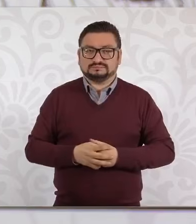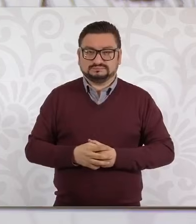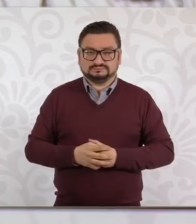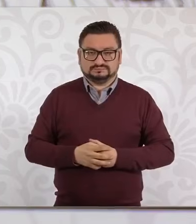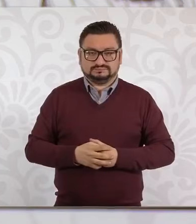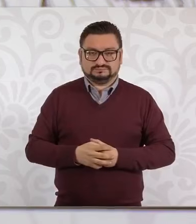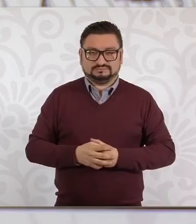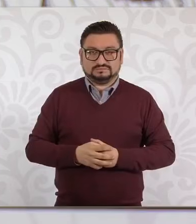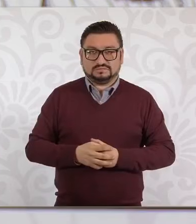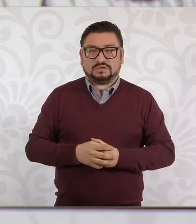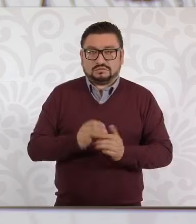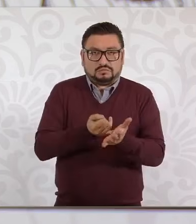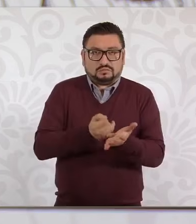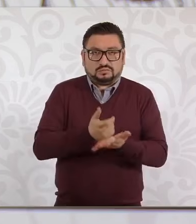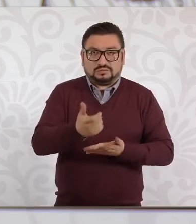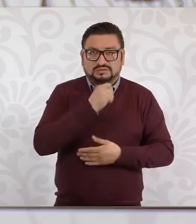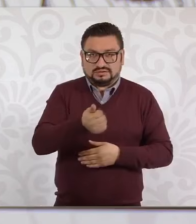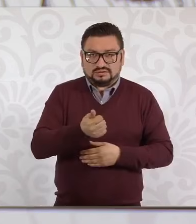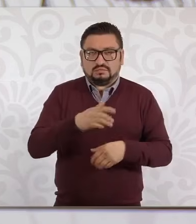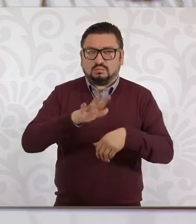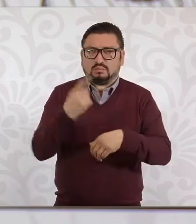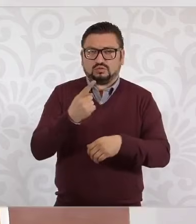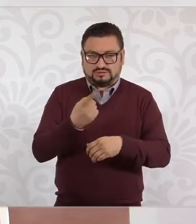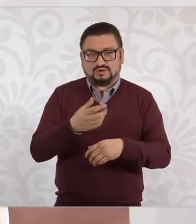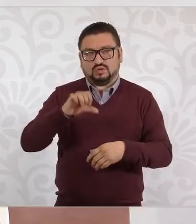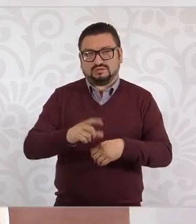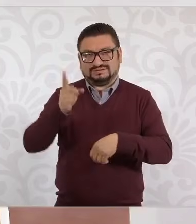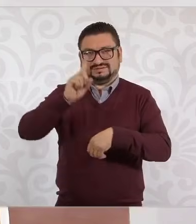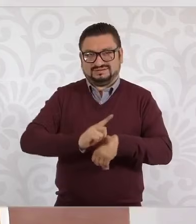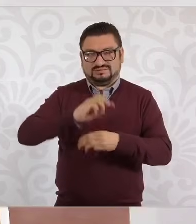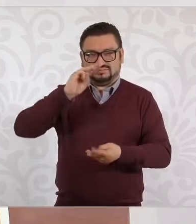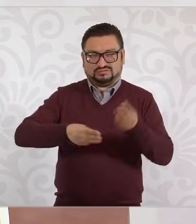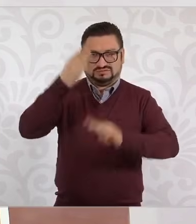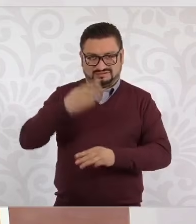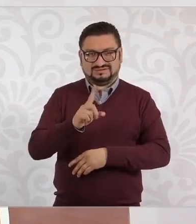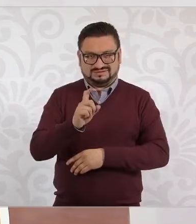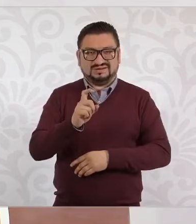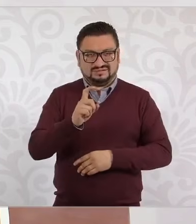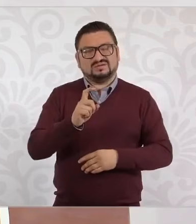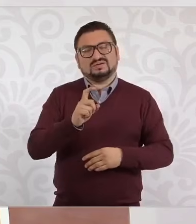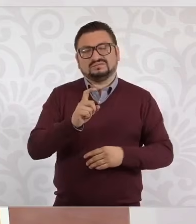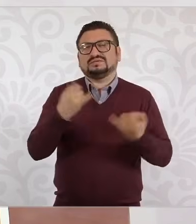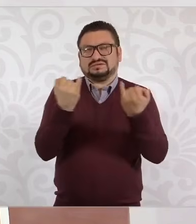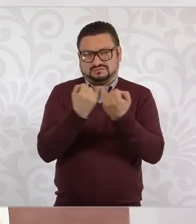a la nación. Esto en el marco del Día Mundial del Agua y otros